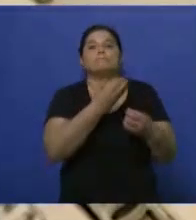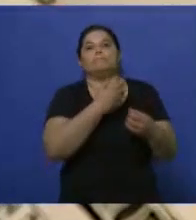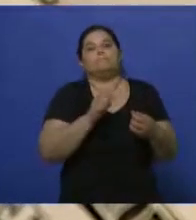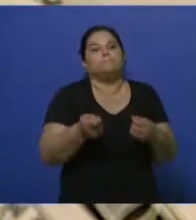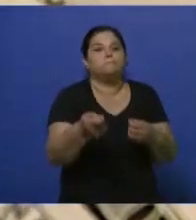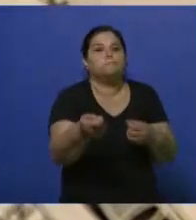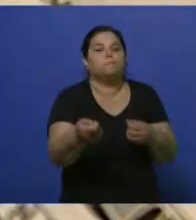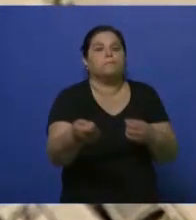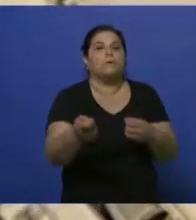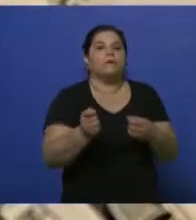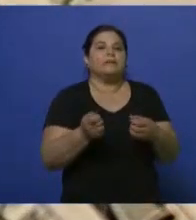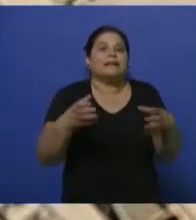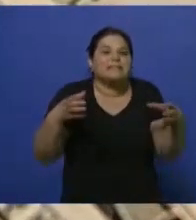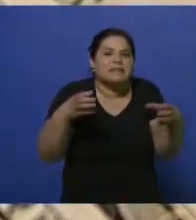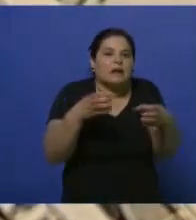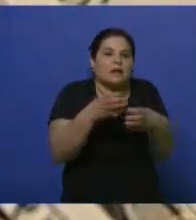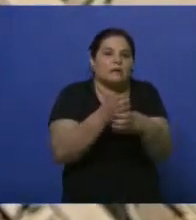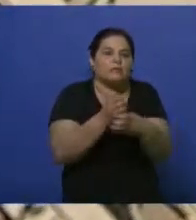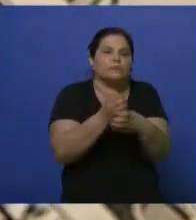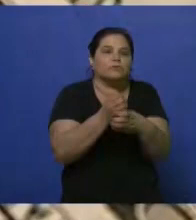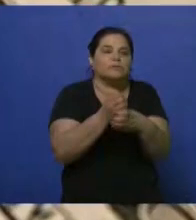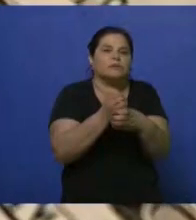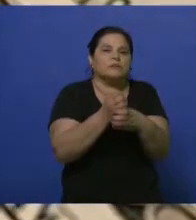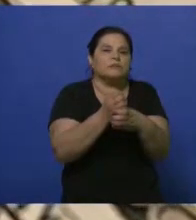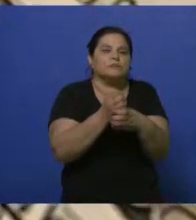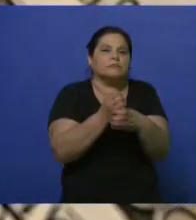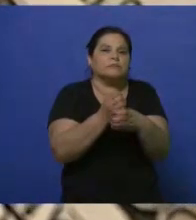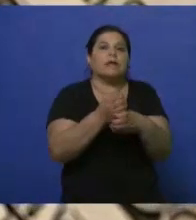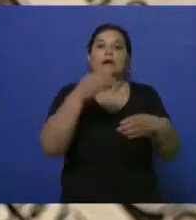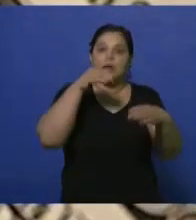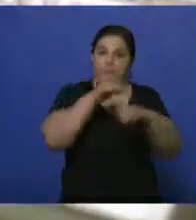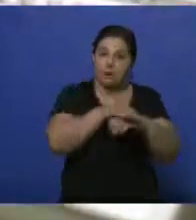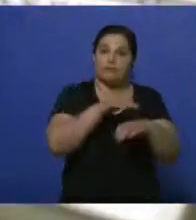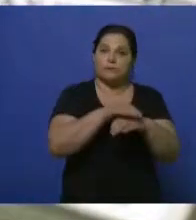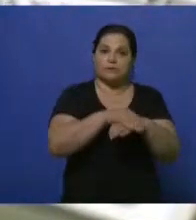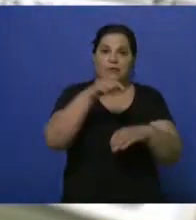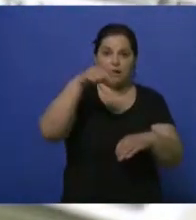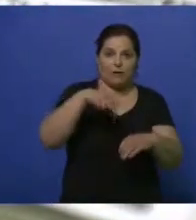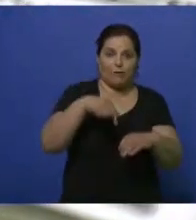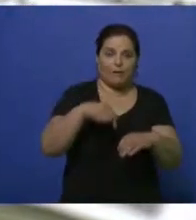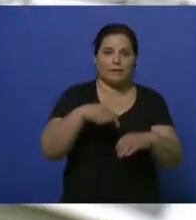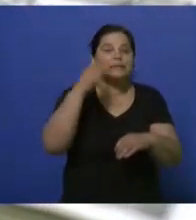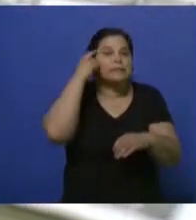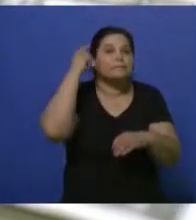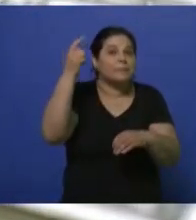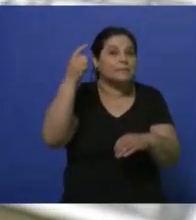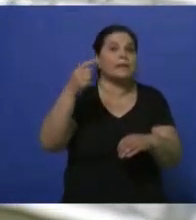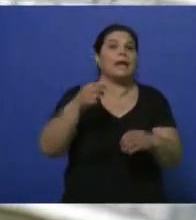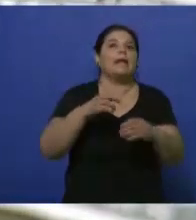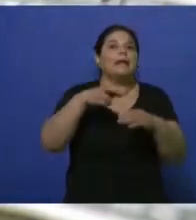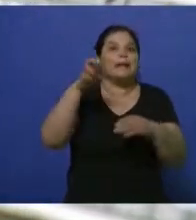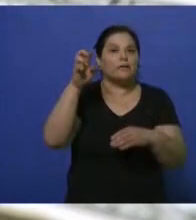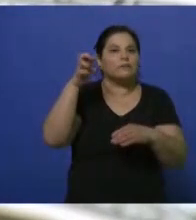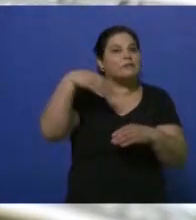hasta este nivel de inconsistencia. Claro. Por eso que mi lectura es que el Banco Central va a tener que empezar ahora a mover la cotización del dólar para arriba.